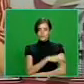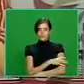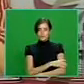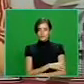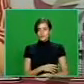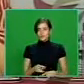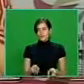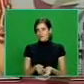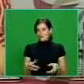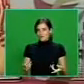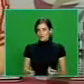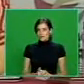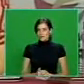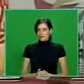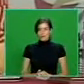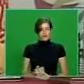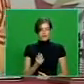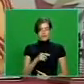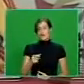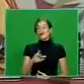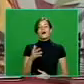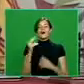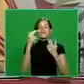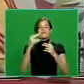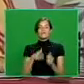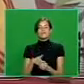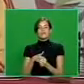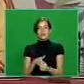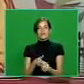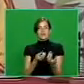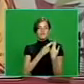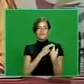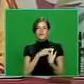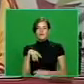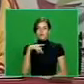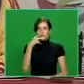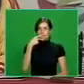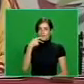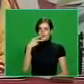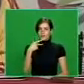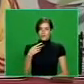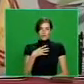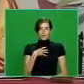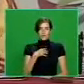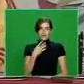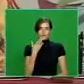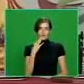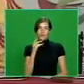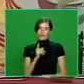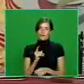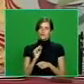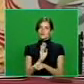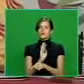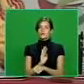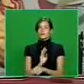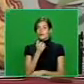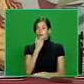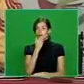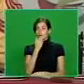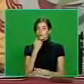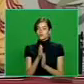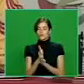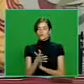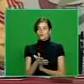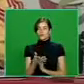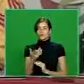la ridiculez O sea uno cuando tiene un nivel de Liderazgo o responsabilidad política uno no puede uno tiene que cuidarse no caer en la